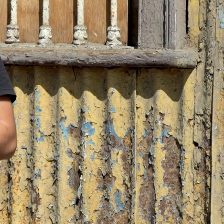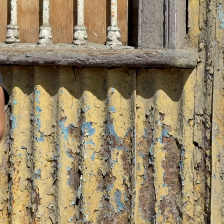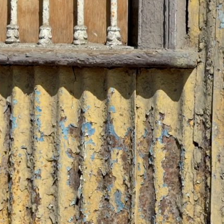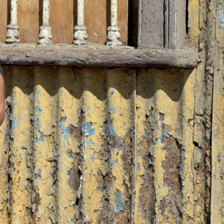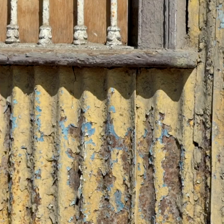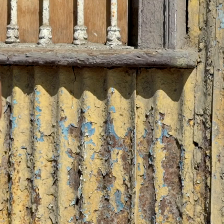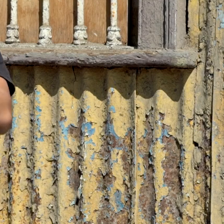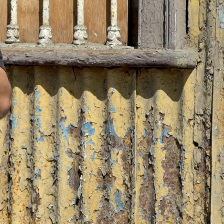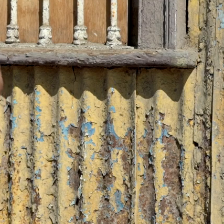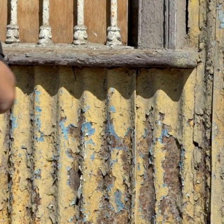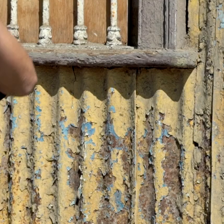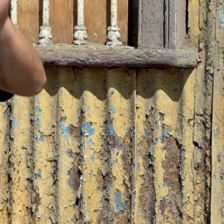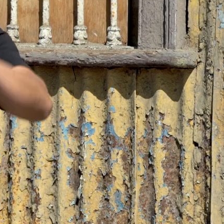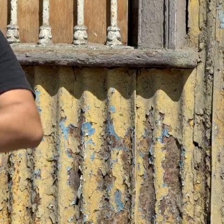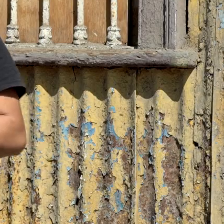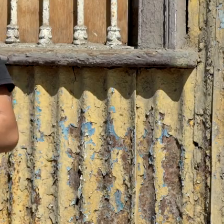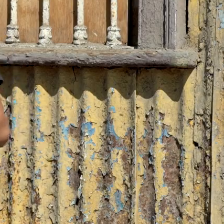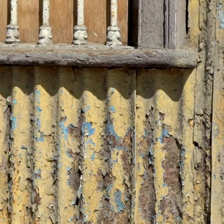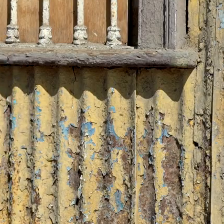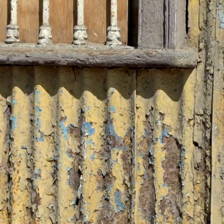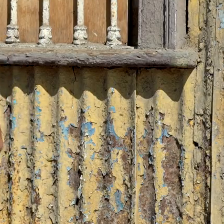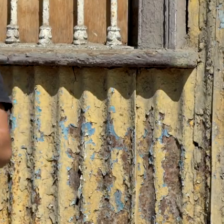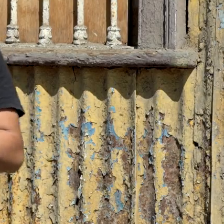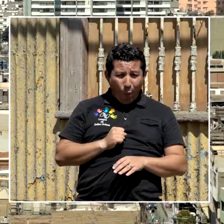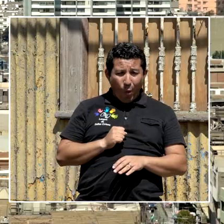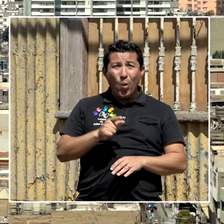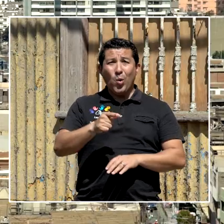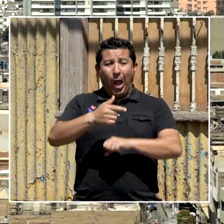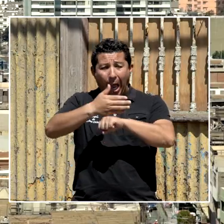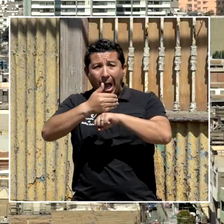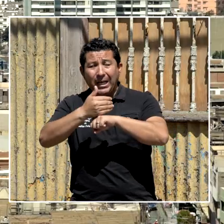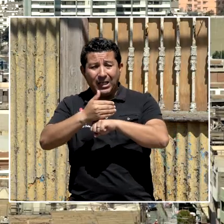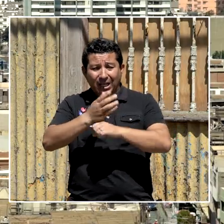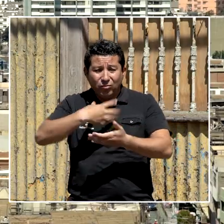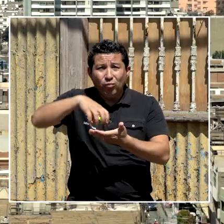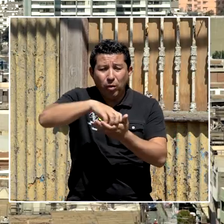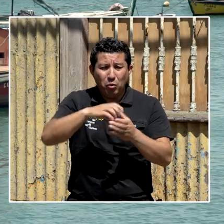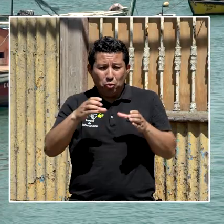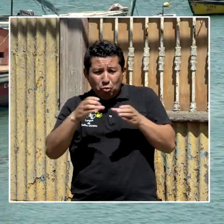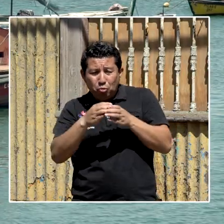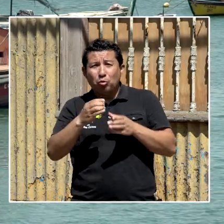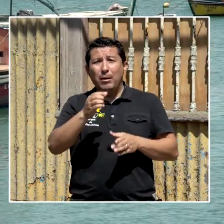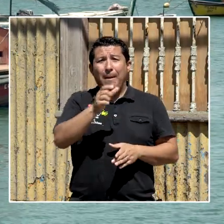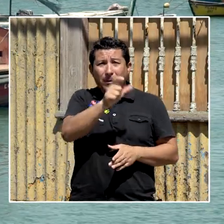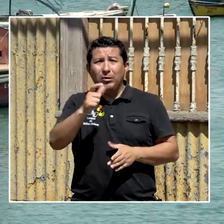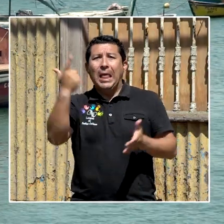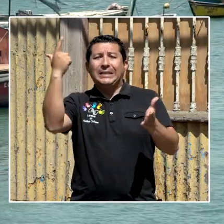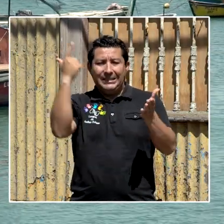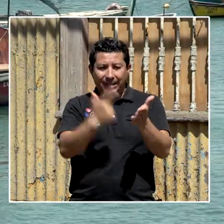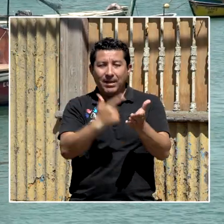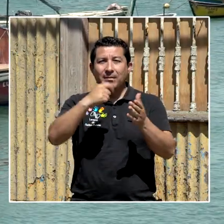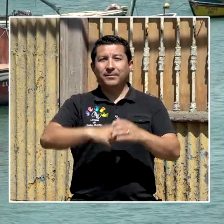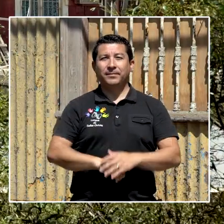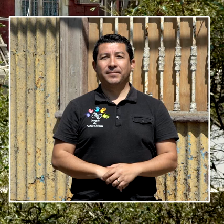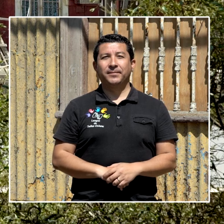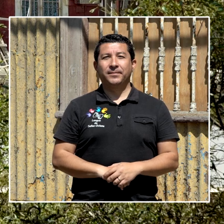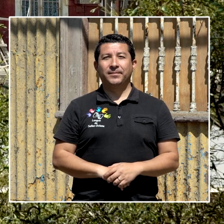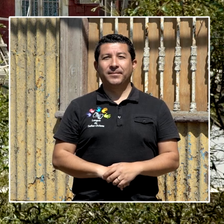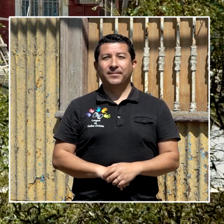a mediados del siglo 19 arica solo era un pequeño pueblo de 7000 habitantes